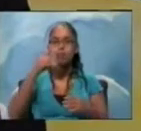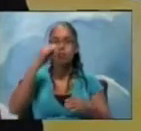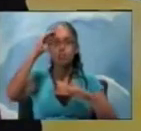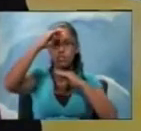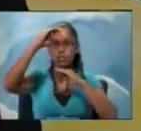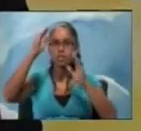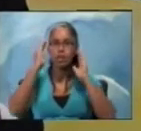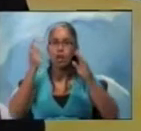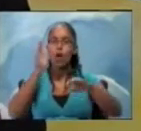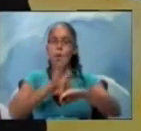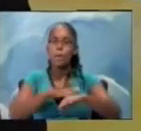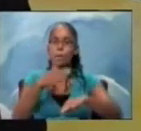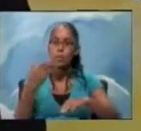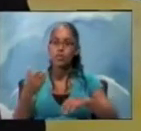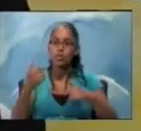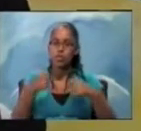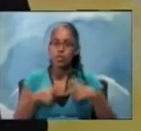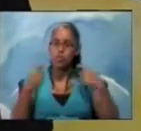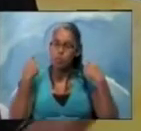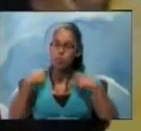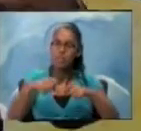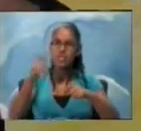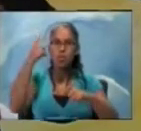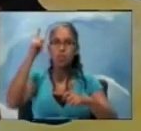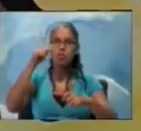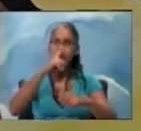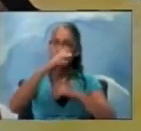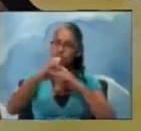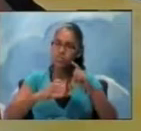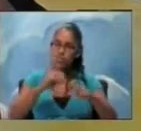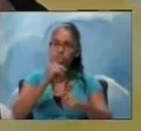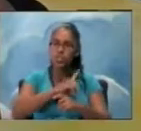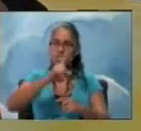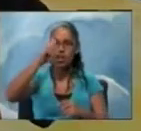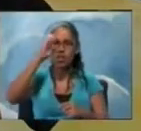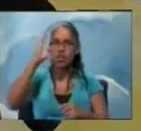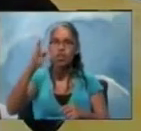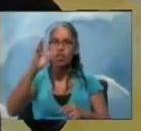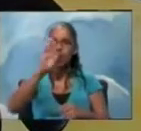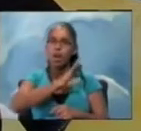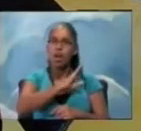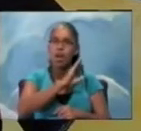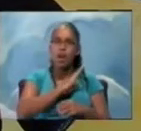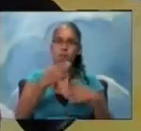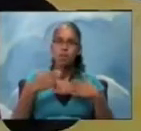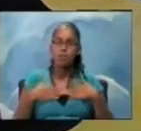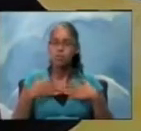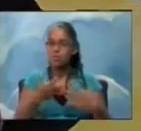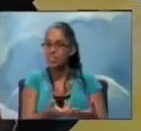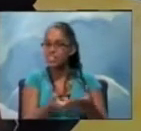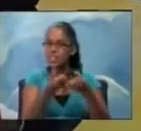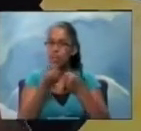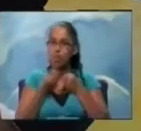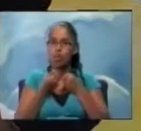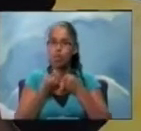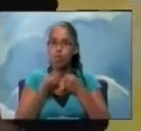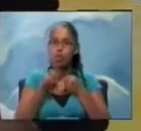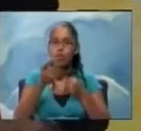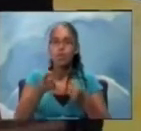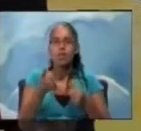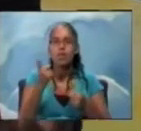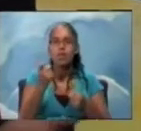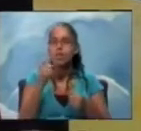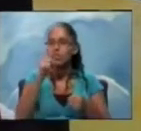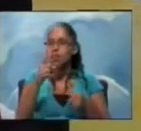la atención porque yo pasé por esa situación donde Dios a mí me sacó. Y faltaron